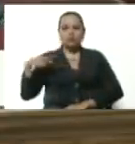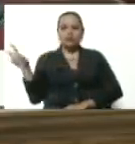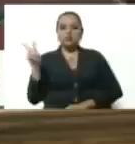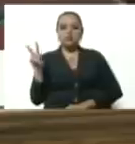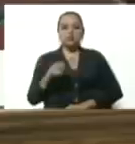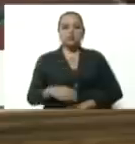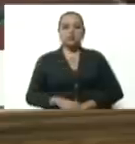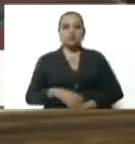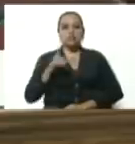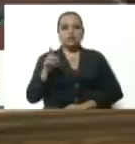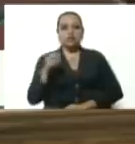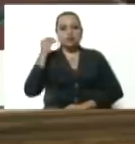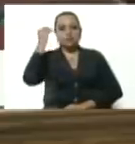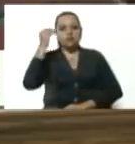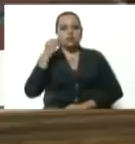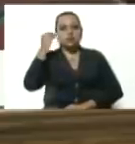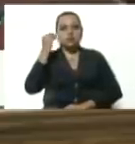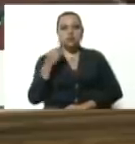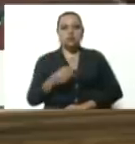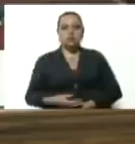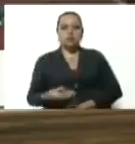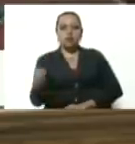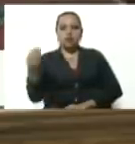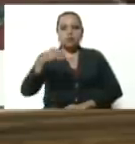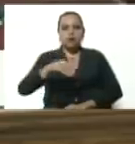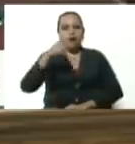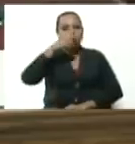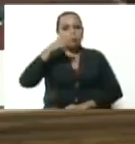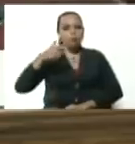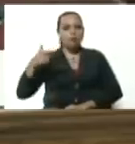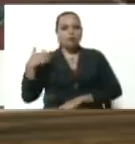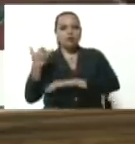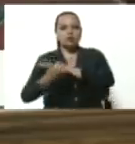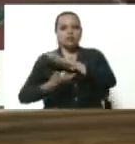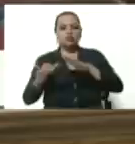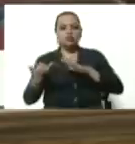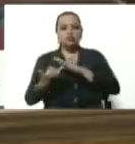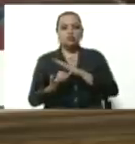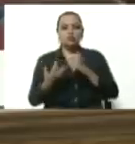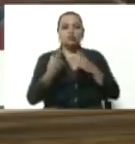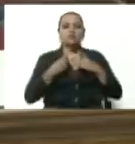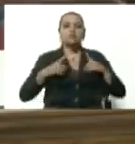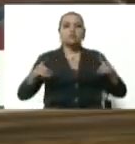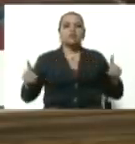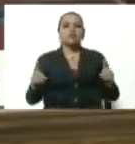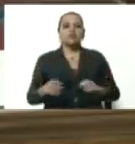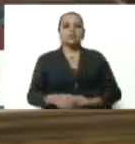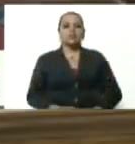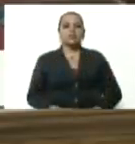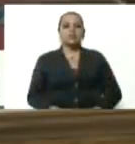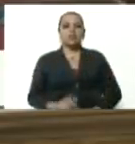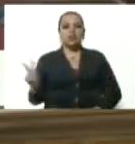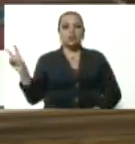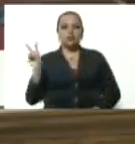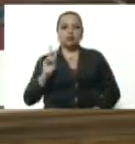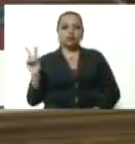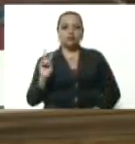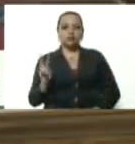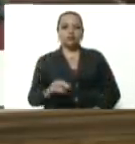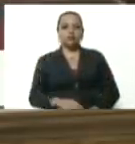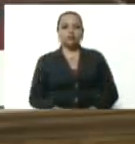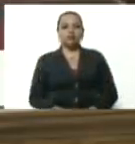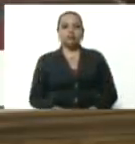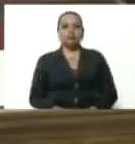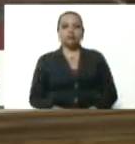Considerando que sumado a esto, el pueblo y las instituciones democráticas de la República Bolivariana